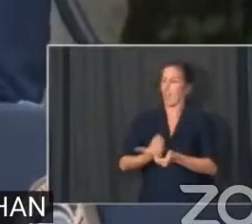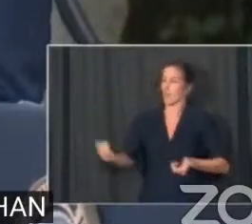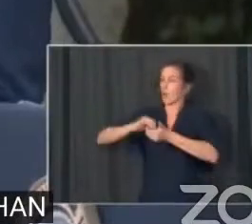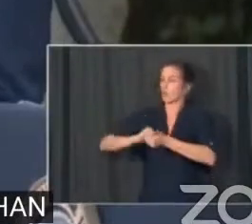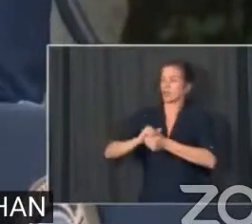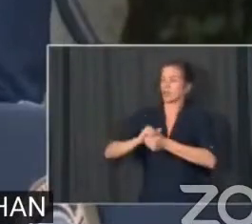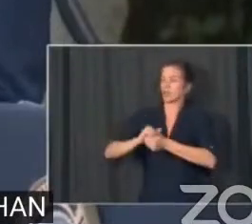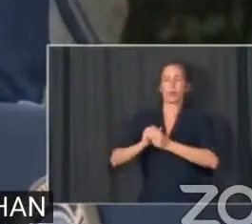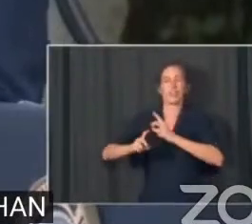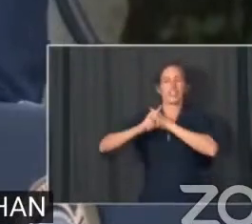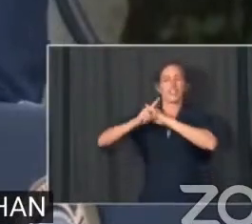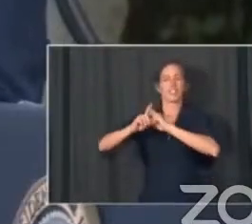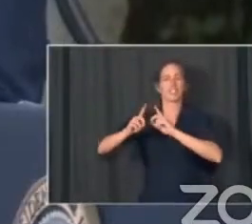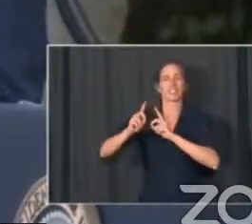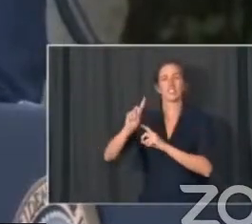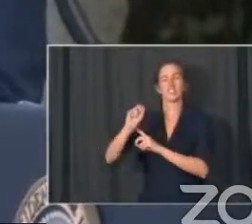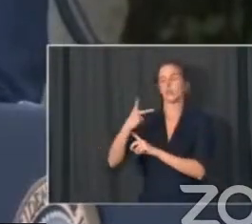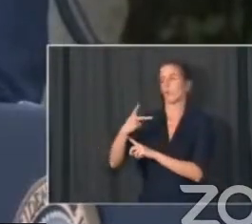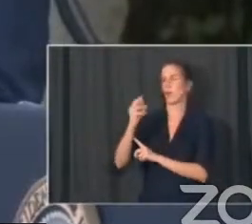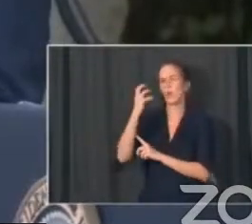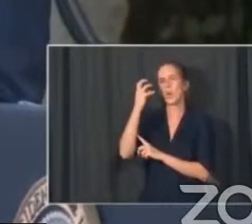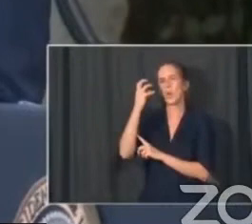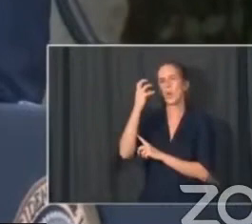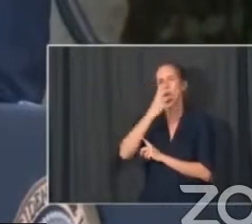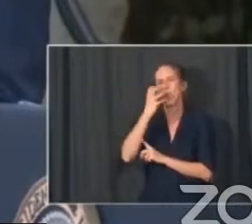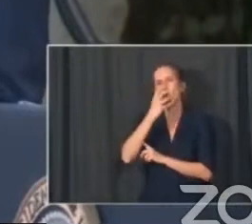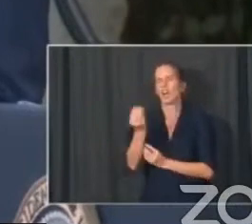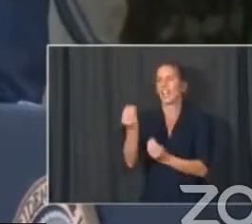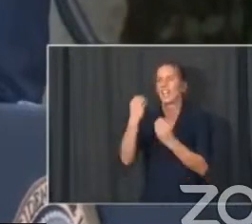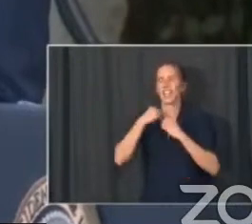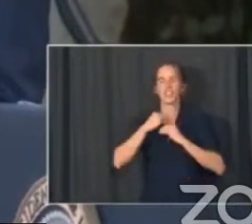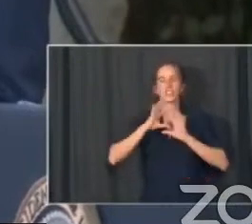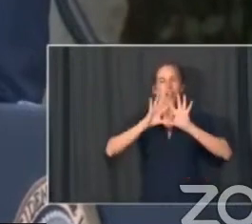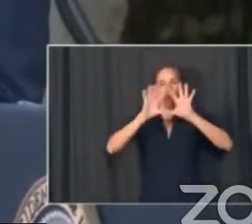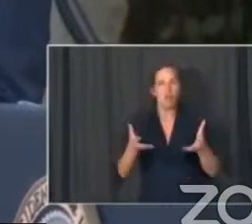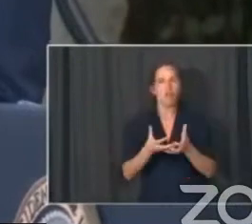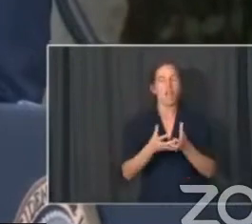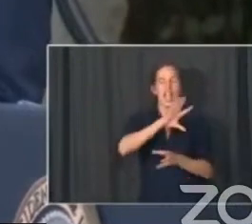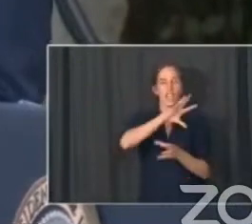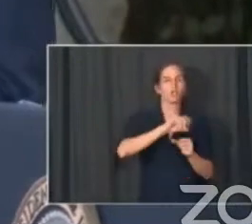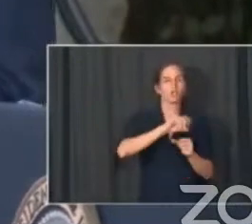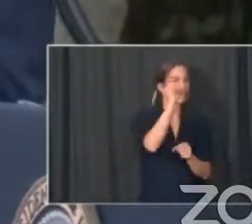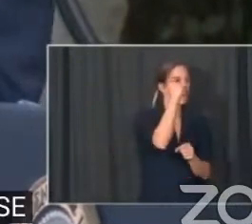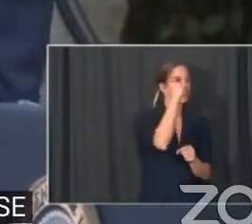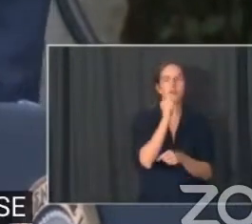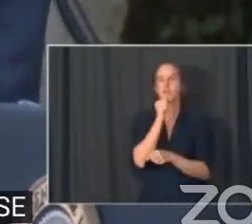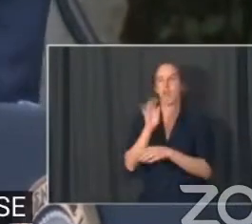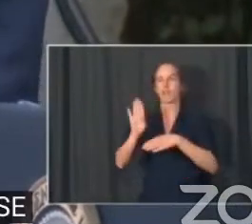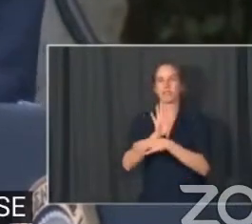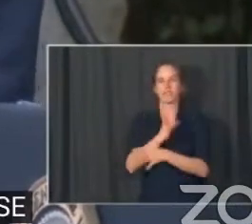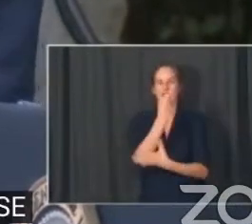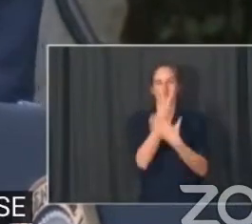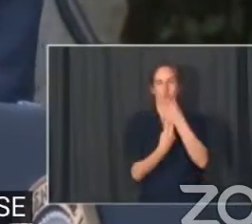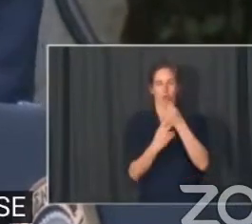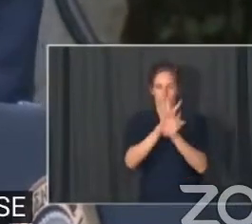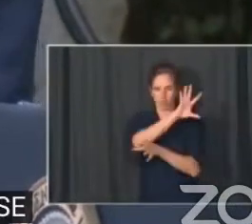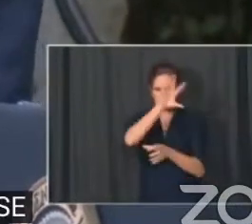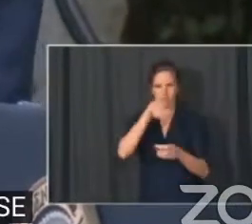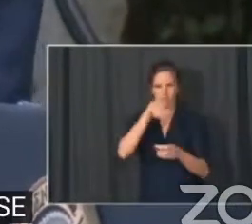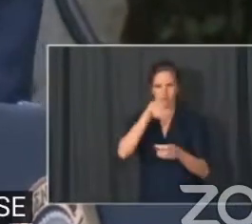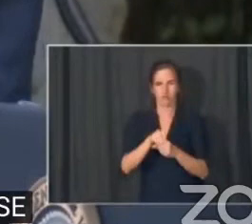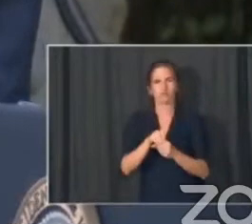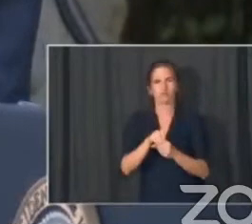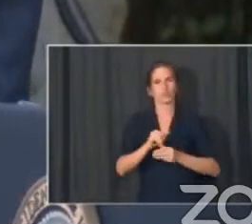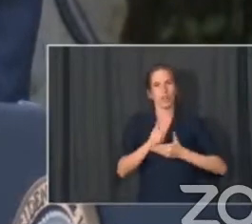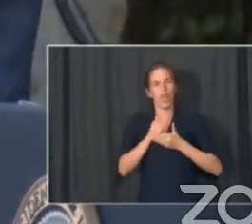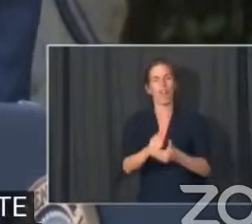Defense 10 Department billones has de given dólares us para la a creación comprehensive y la public-private plan for producción de una distribution vez and helped each Operation Warp de algo Speed vaccine maker imprecedente. secure what